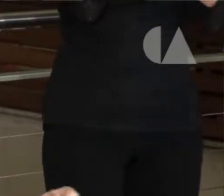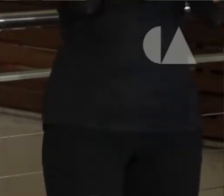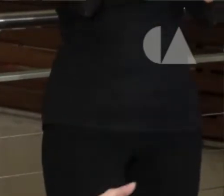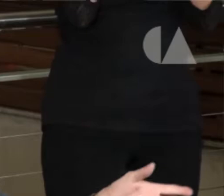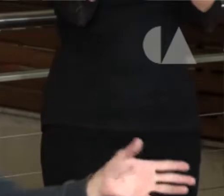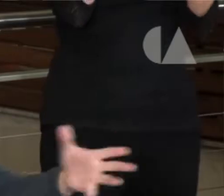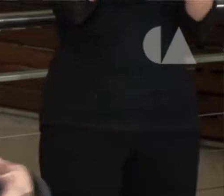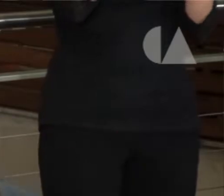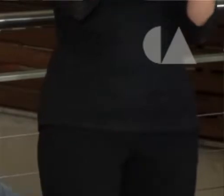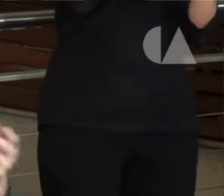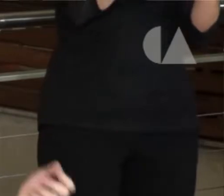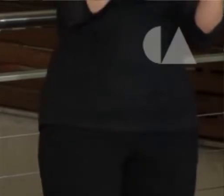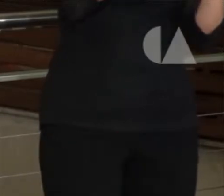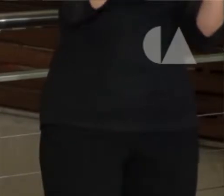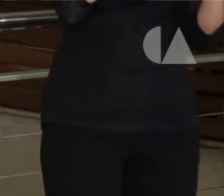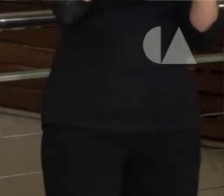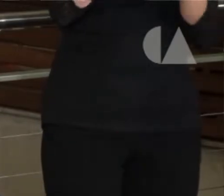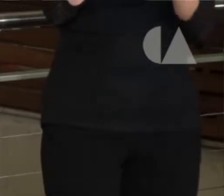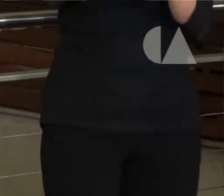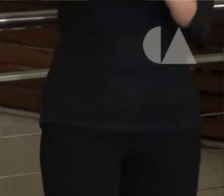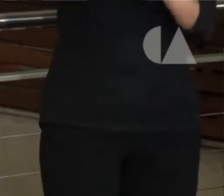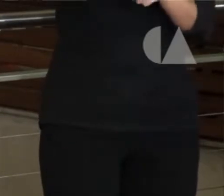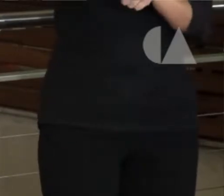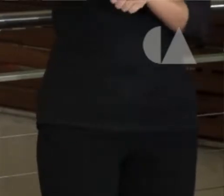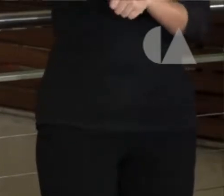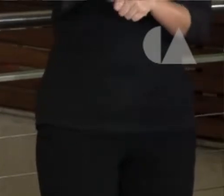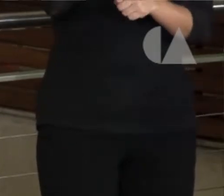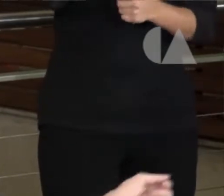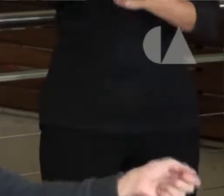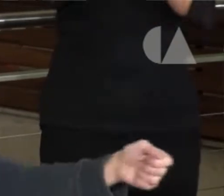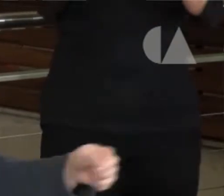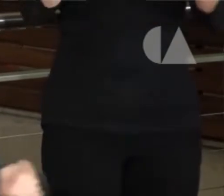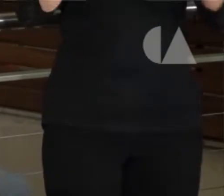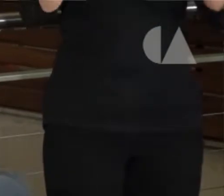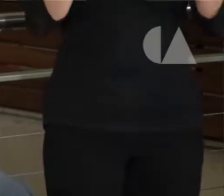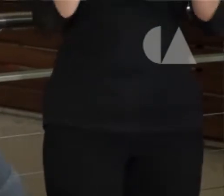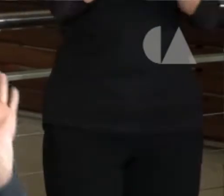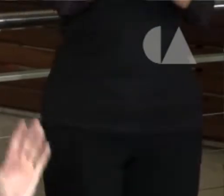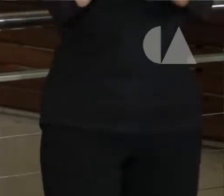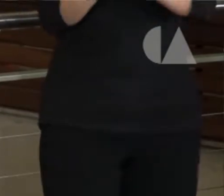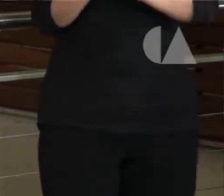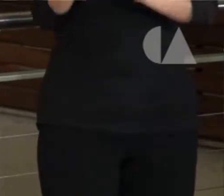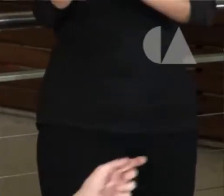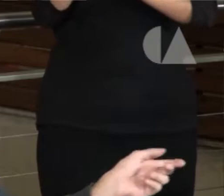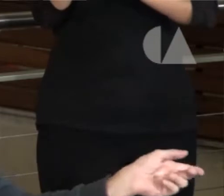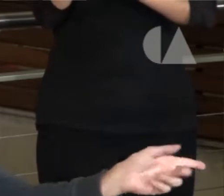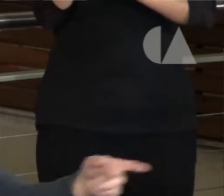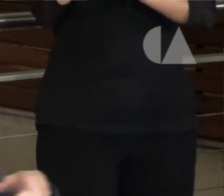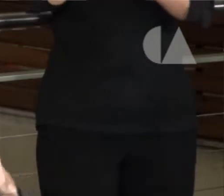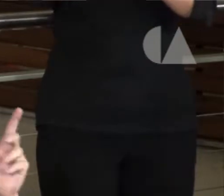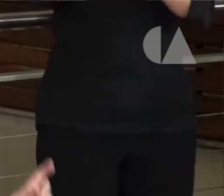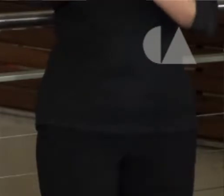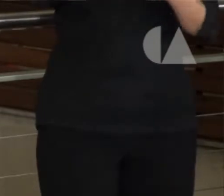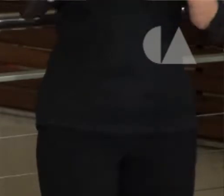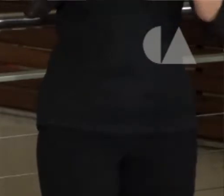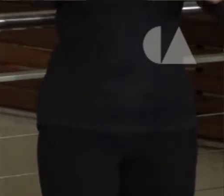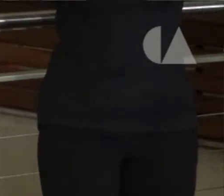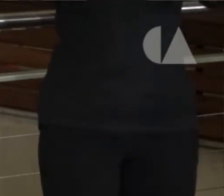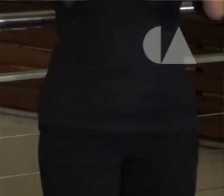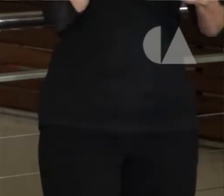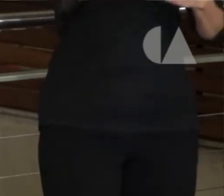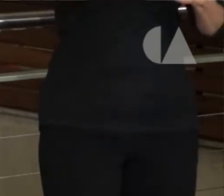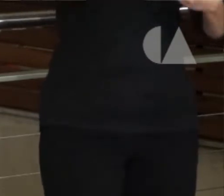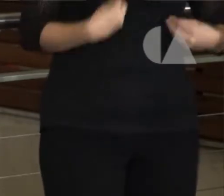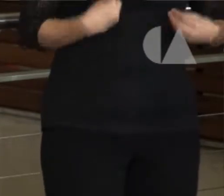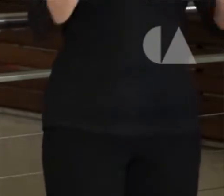lo hacemos si gana yo les pregunta a todos que me escriban su dirección en un papel y pase lo nadie diría pues si les digo que hagan un dibujo sería